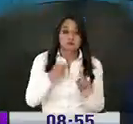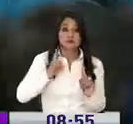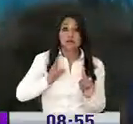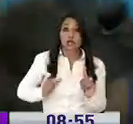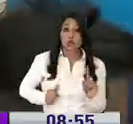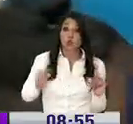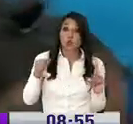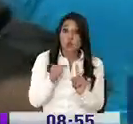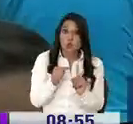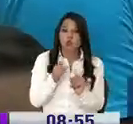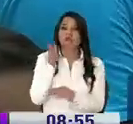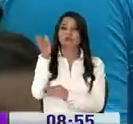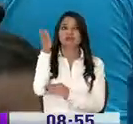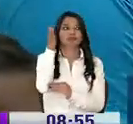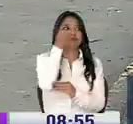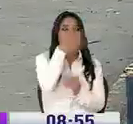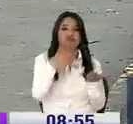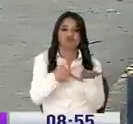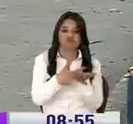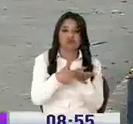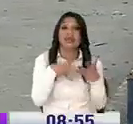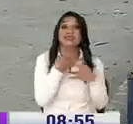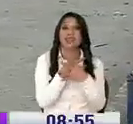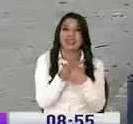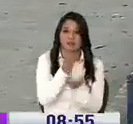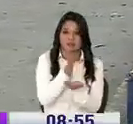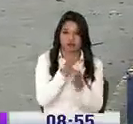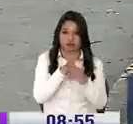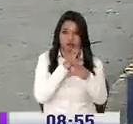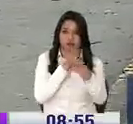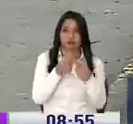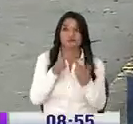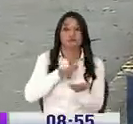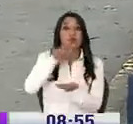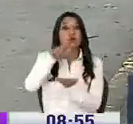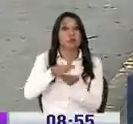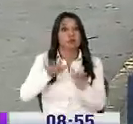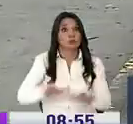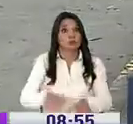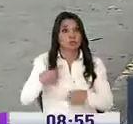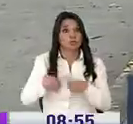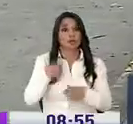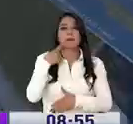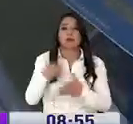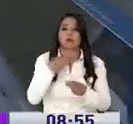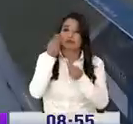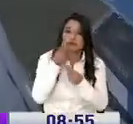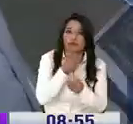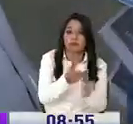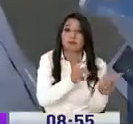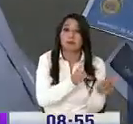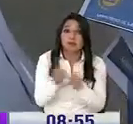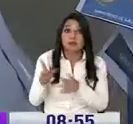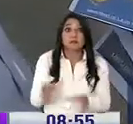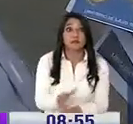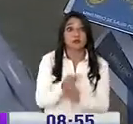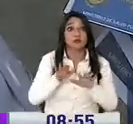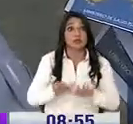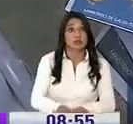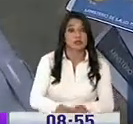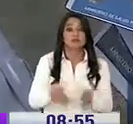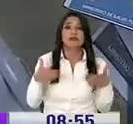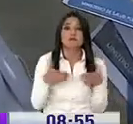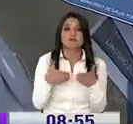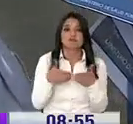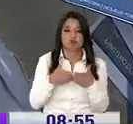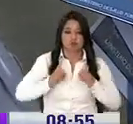Catalina Andramuño, recorrió la terminal terrestre de Carcelén y el aeropuerto Mariscal Sucre para informar sobre las medidas de prevención y que los